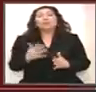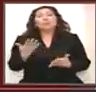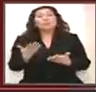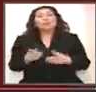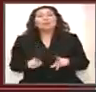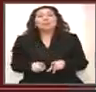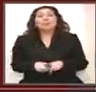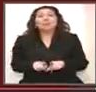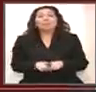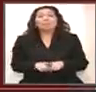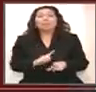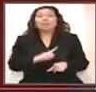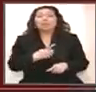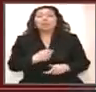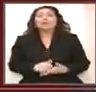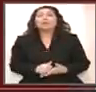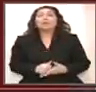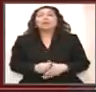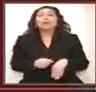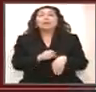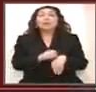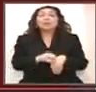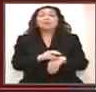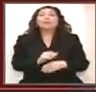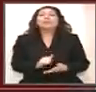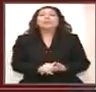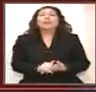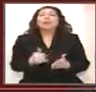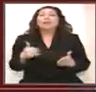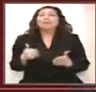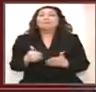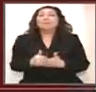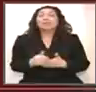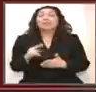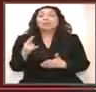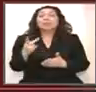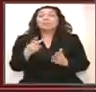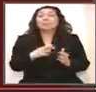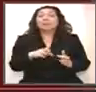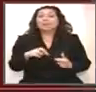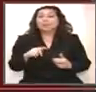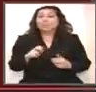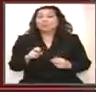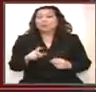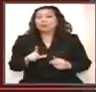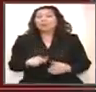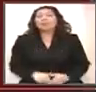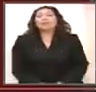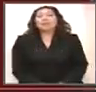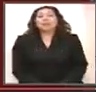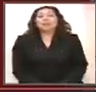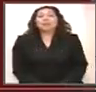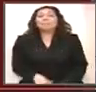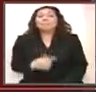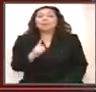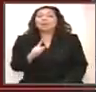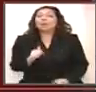supone también el fortalecimiento de capacidades frente a la criminalidad patrimonial,